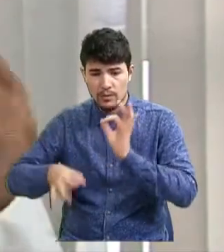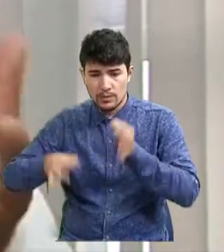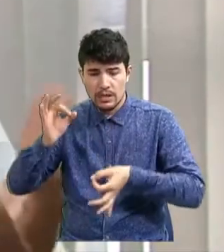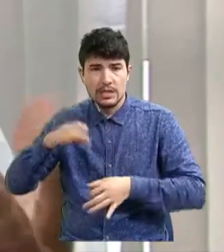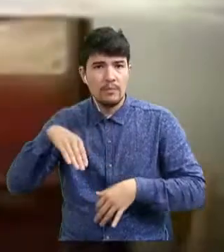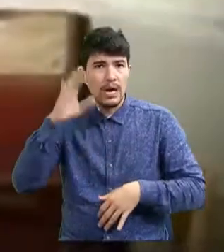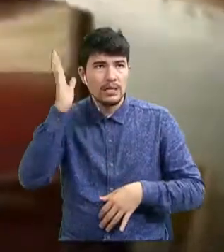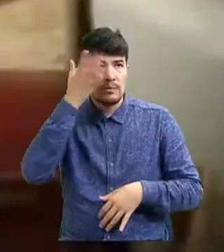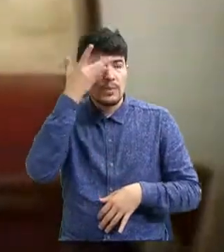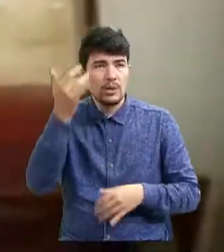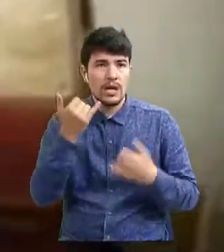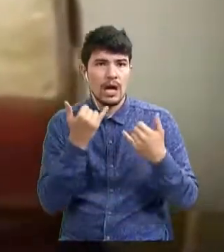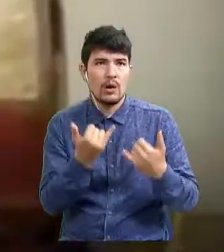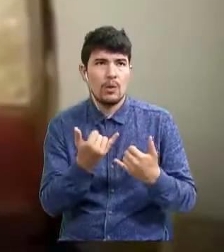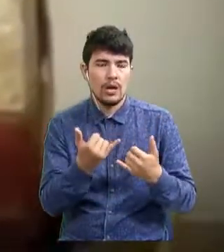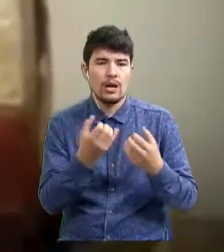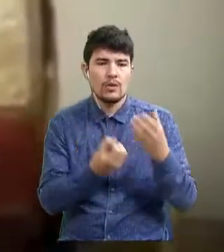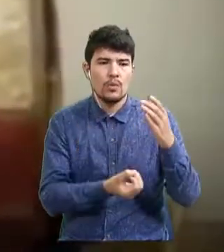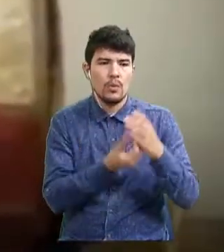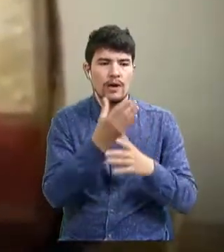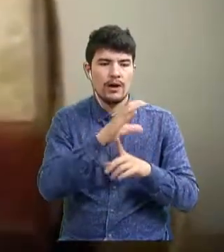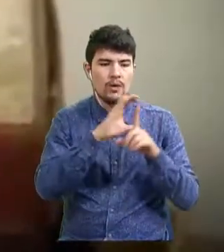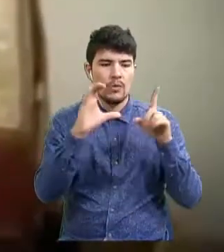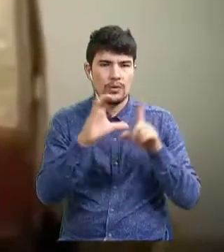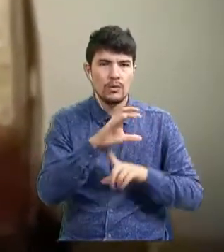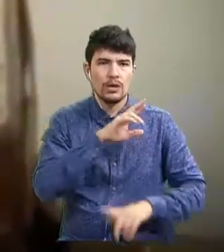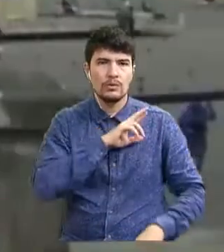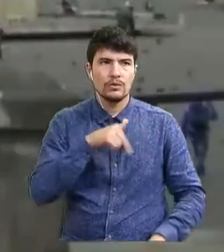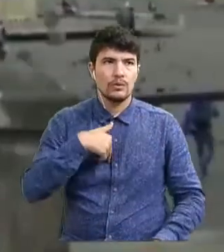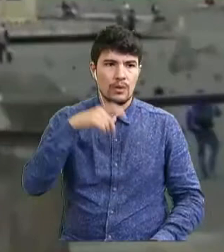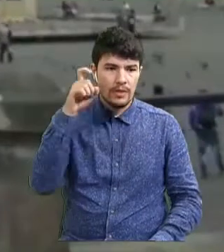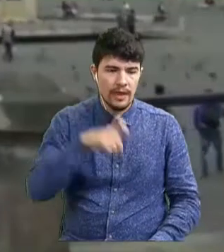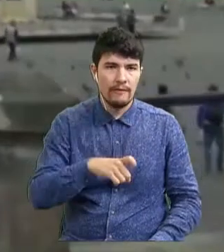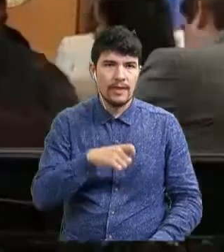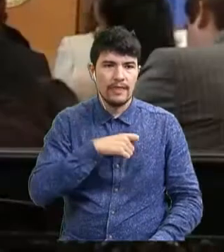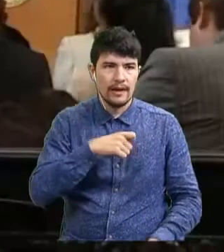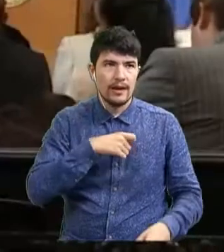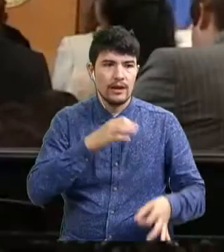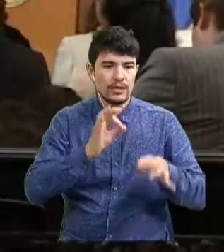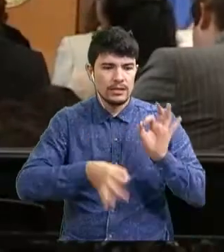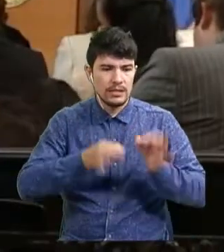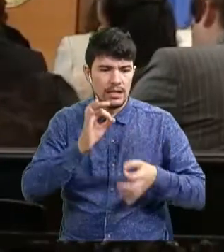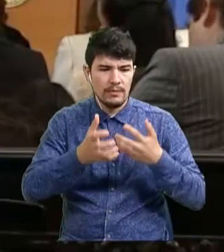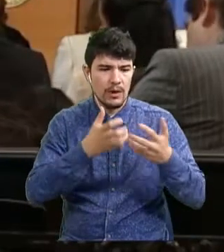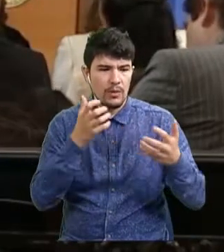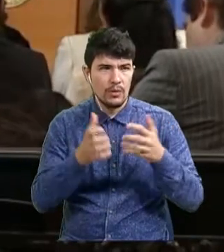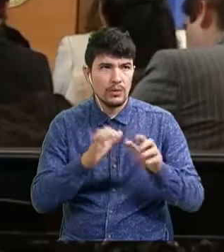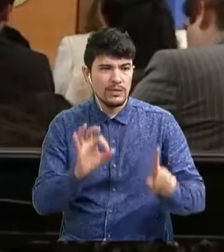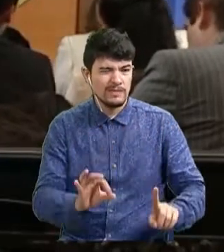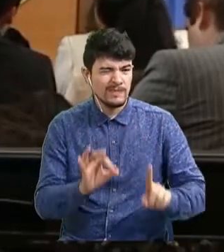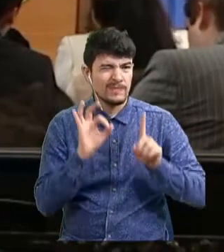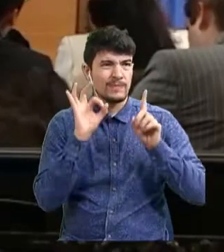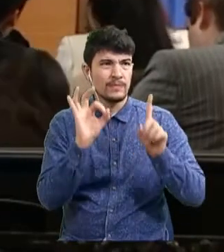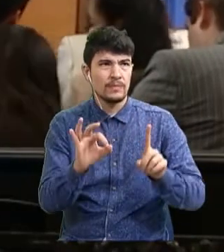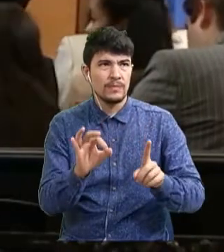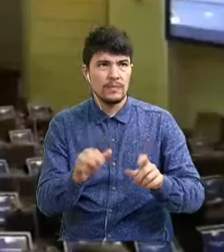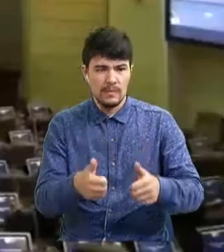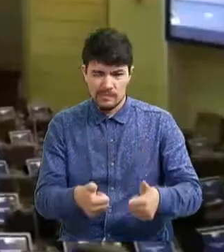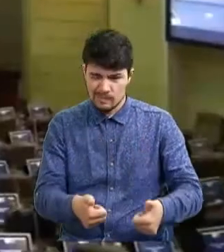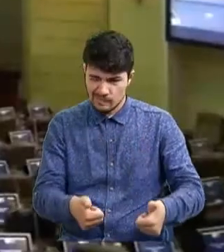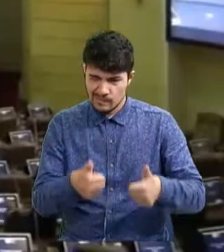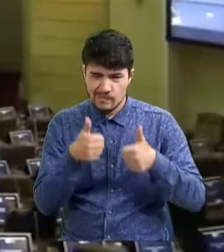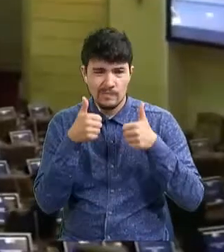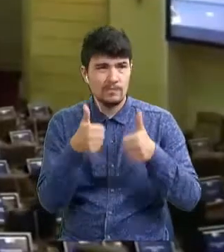todo porque se está creando una cultura de que tenemos que tener un sistema judicial muy efectivo, muy